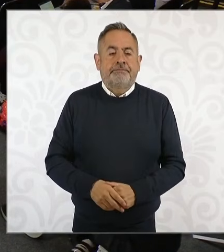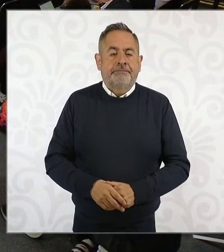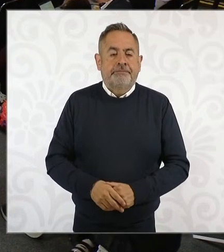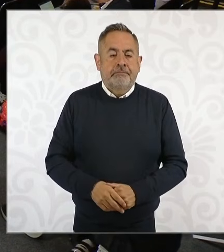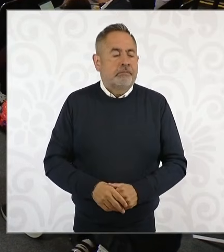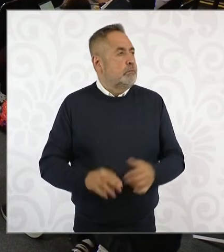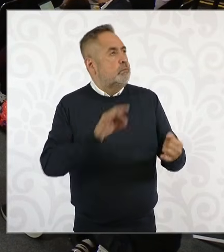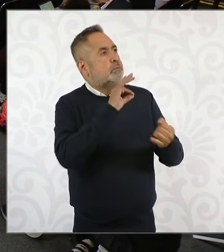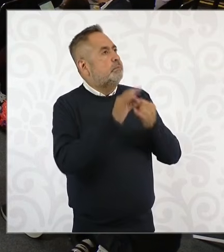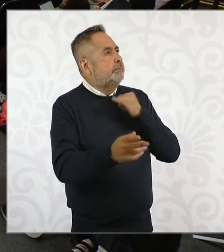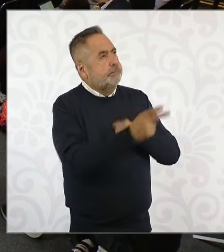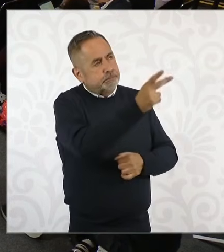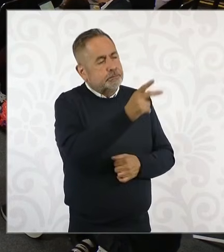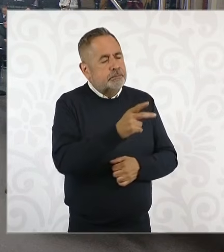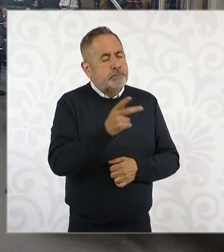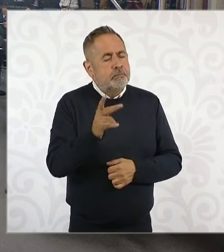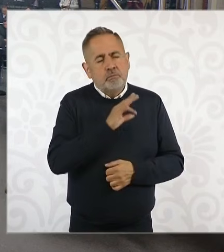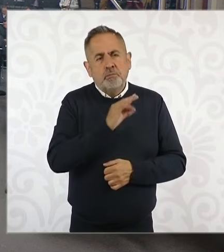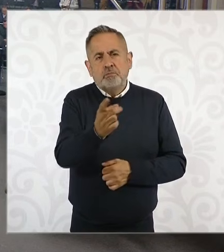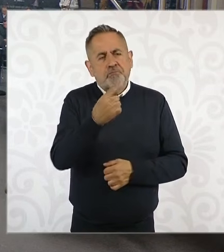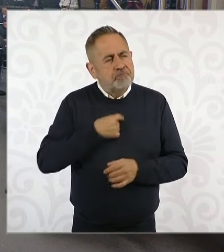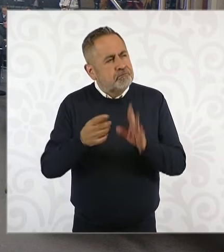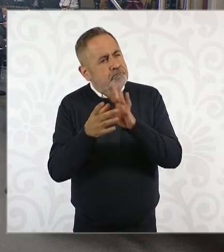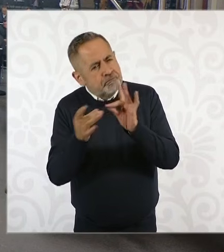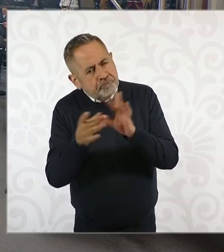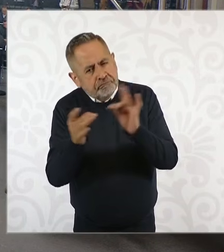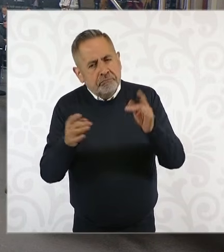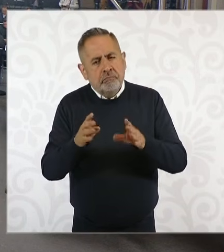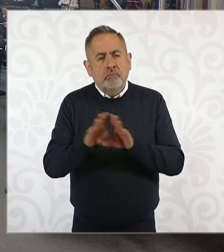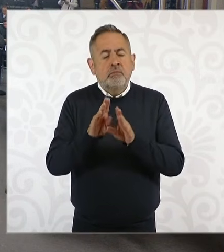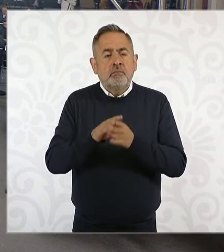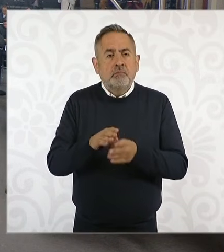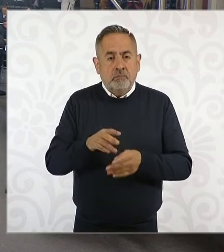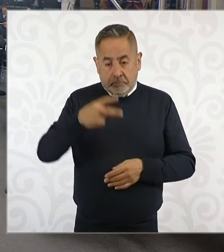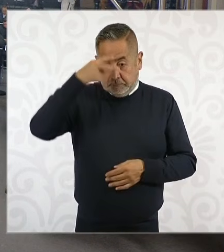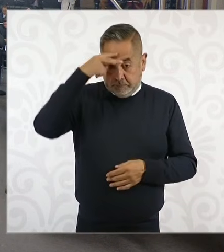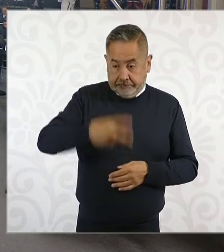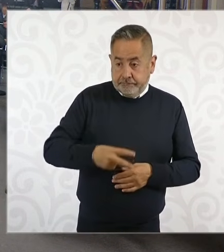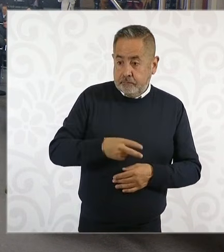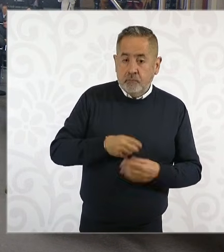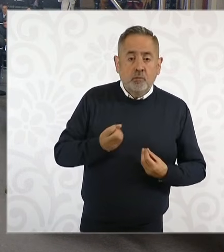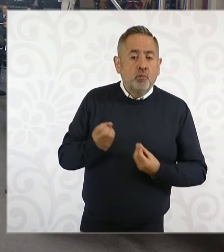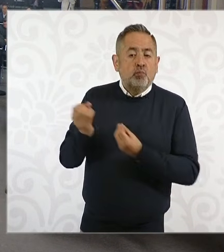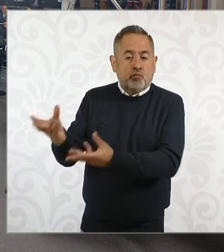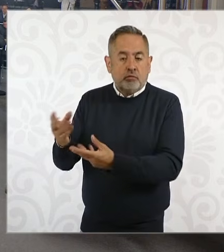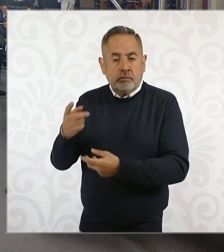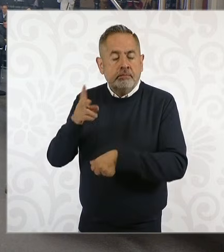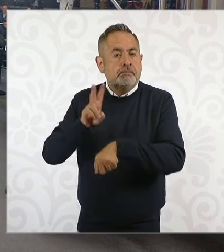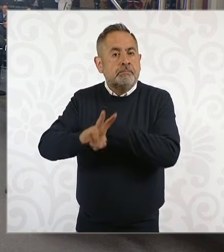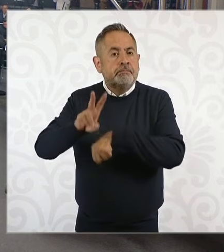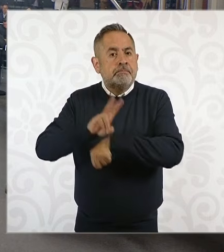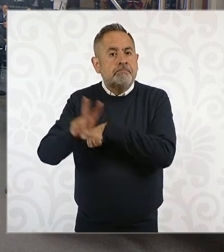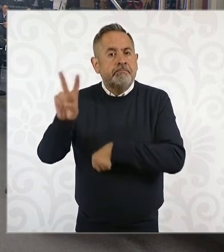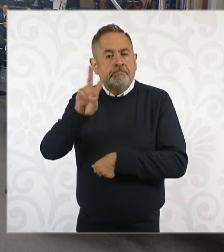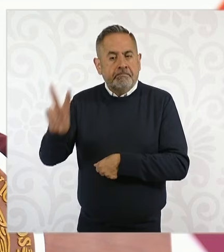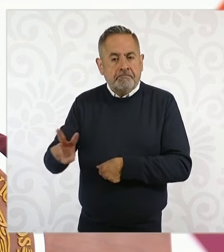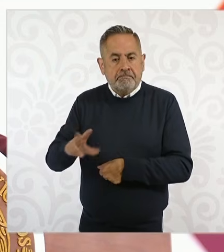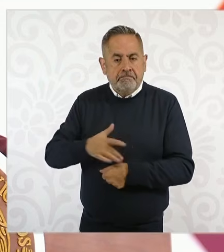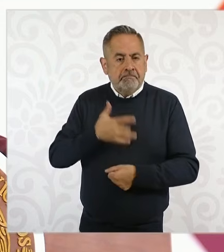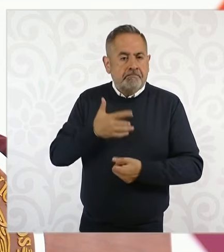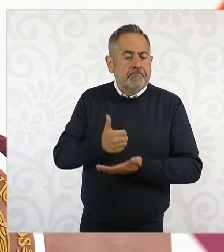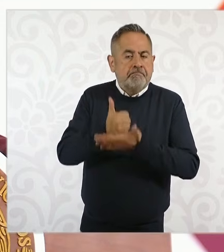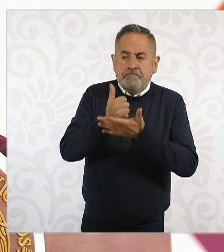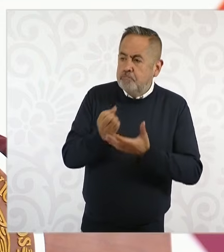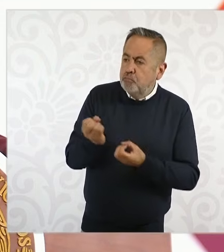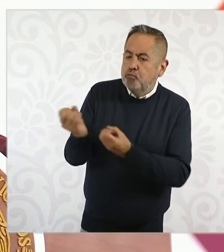Finalmente, Presidenta, si nos podría compartir más detalles de la ayuda humanitaria que México está enviando a Venezuela. Sí, a ver si te